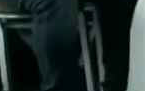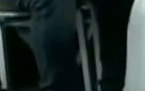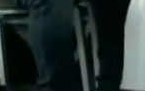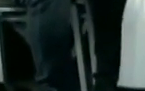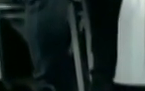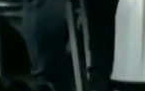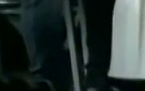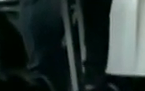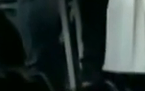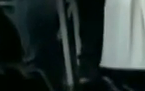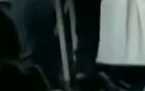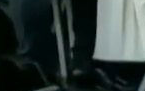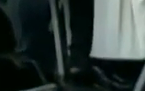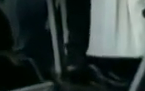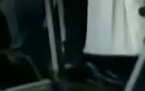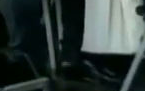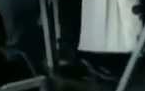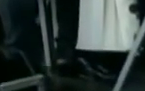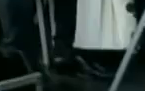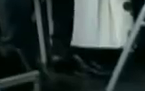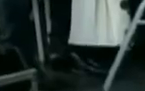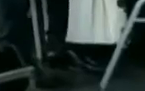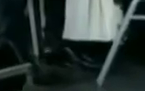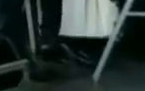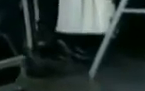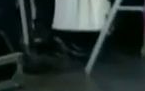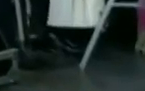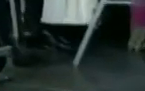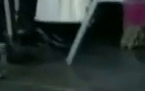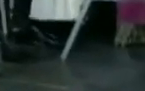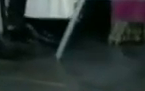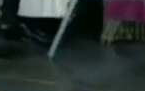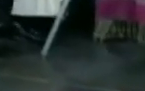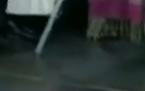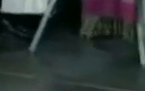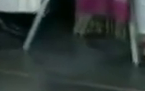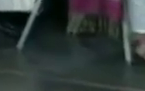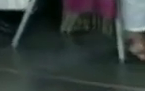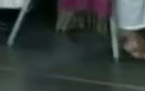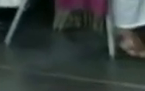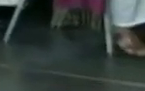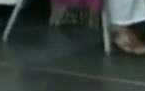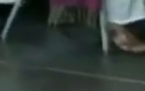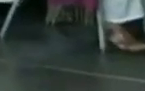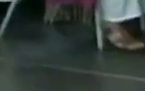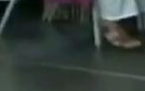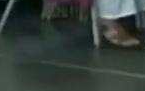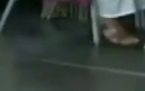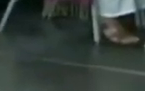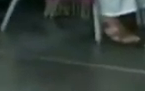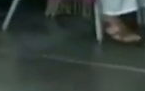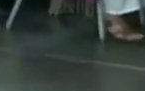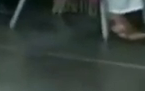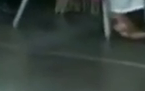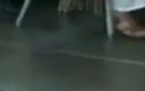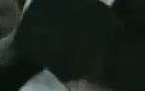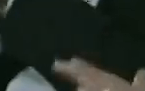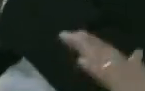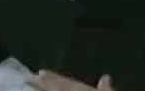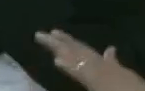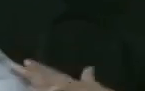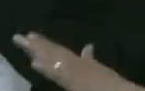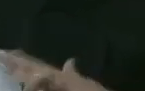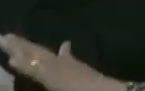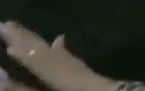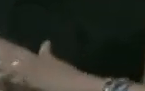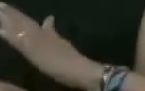mundo, hay más de 60 invitados internacionales, vamos a darle un aplauso a ustedes por haber venido el día de hoy.